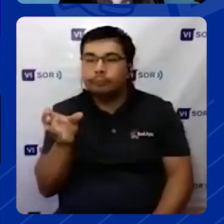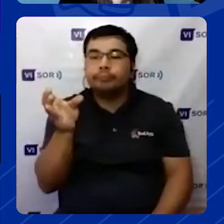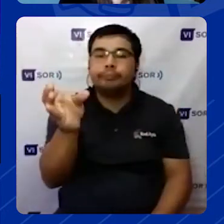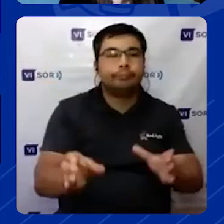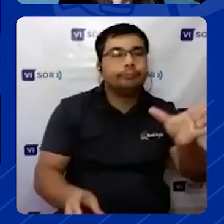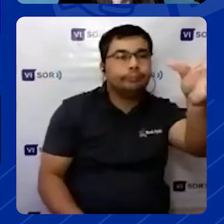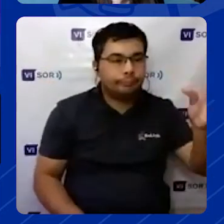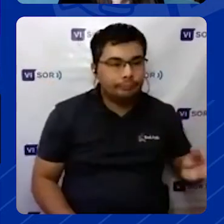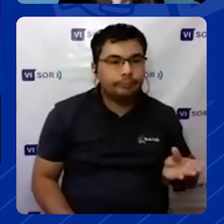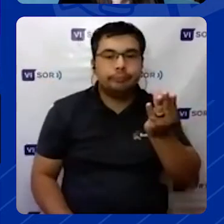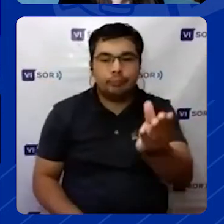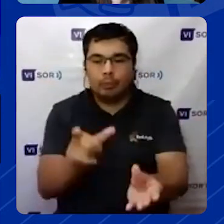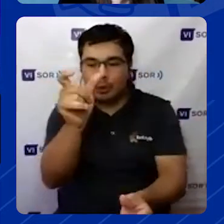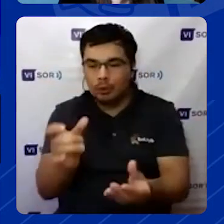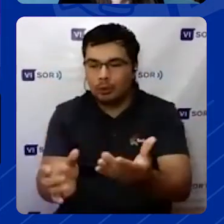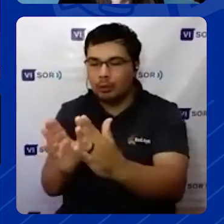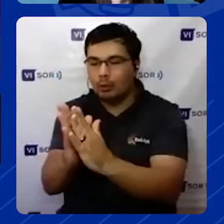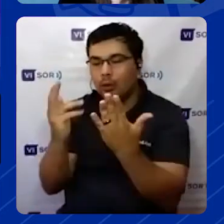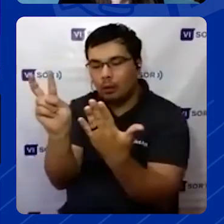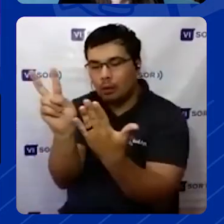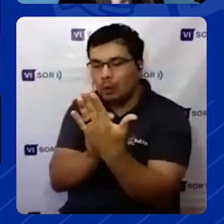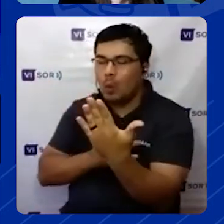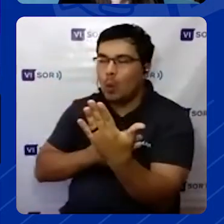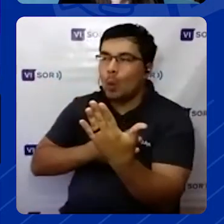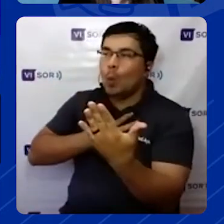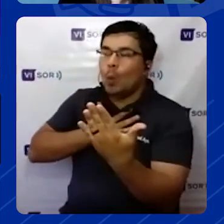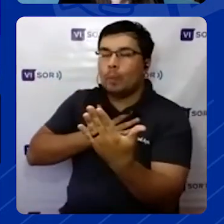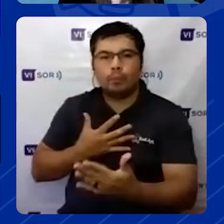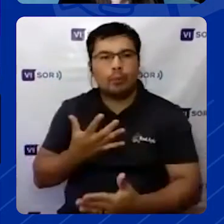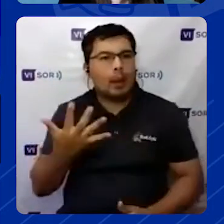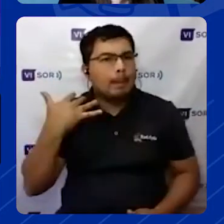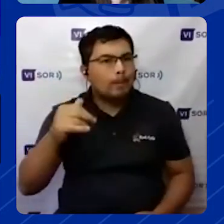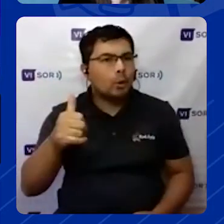Perfecto, sí, muy importante eso que señalas.